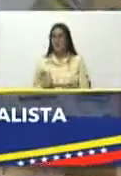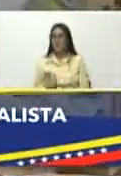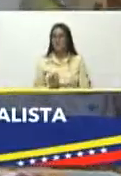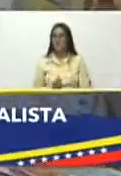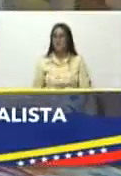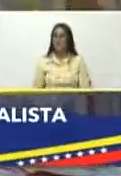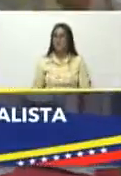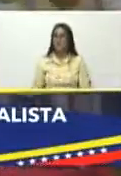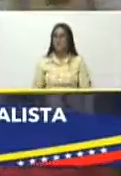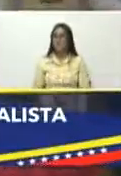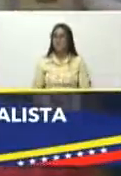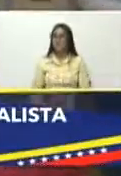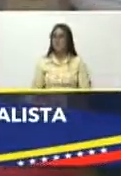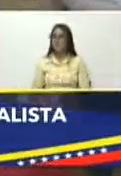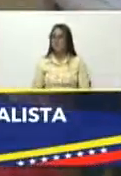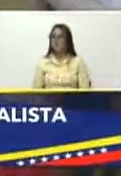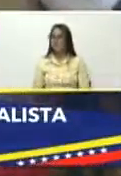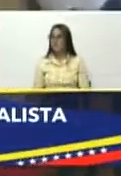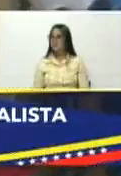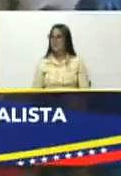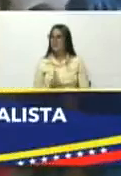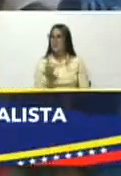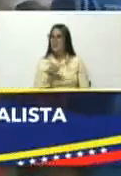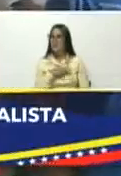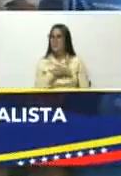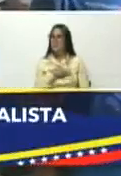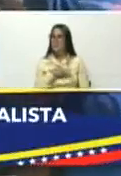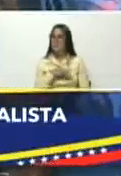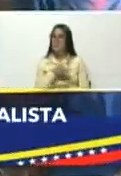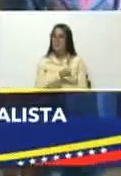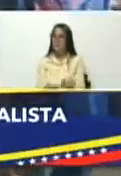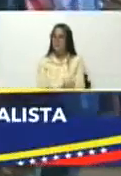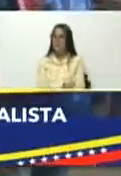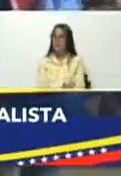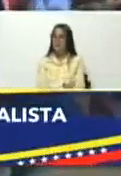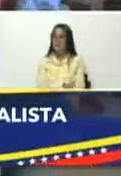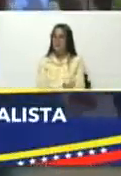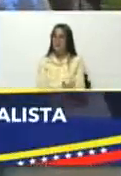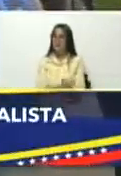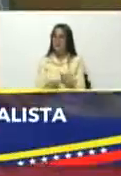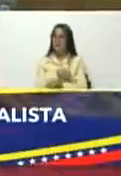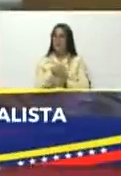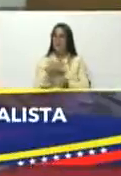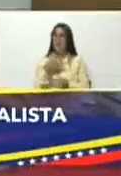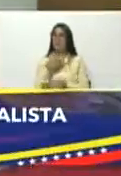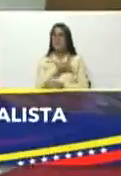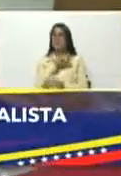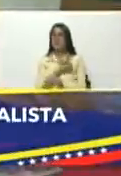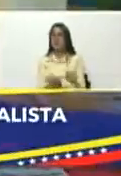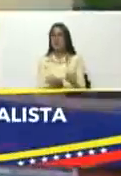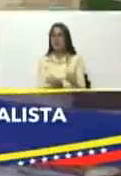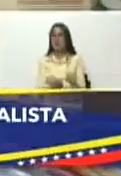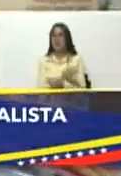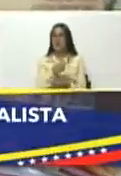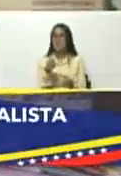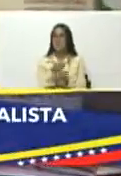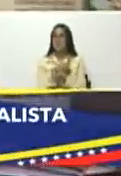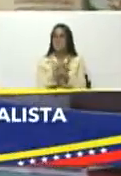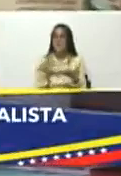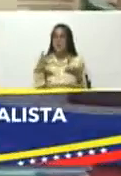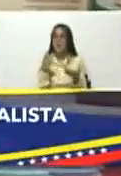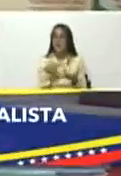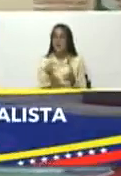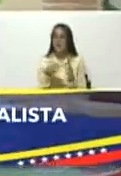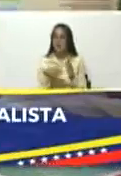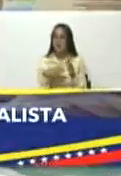ello, tenemos acá la misión José Gregorio Hernández, una misión que ha venido a hacer milagros en esta